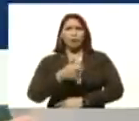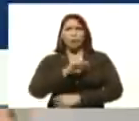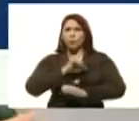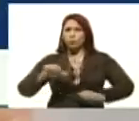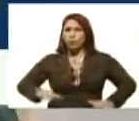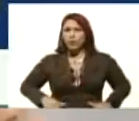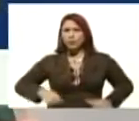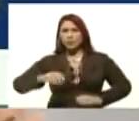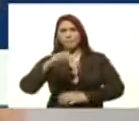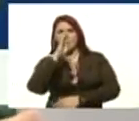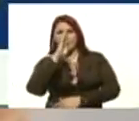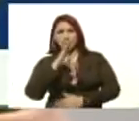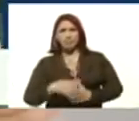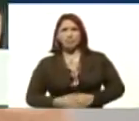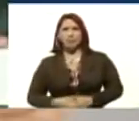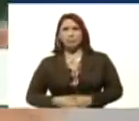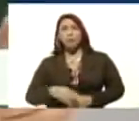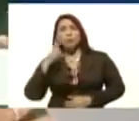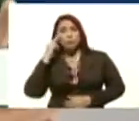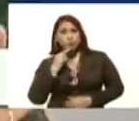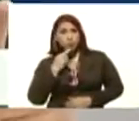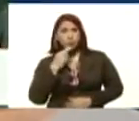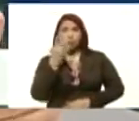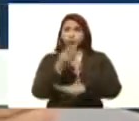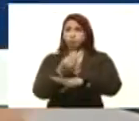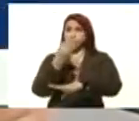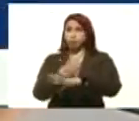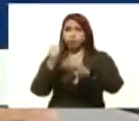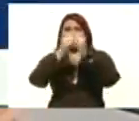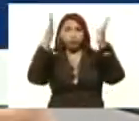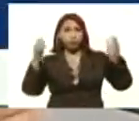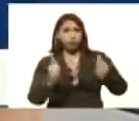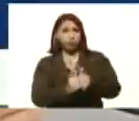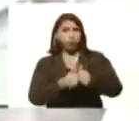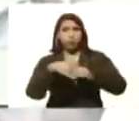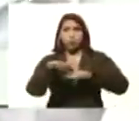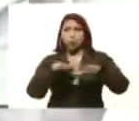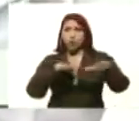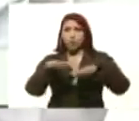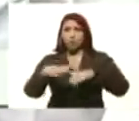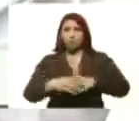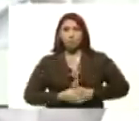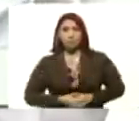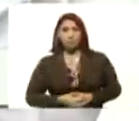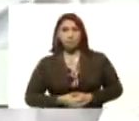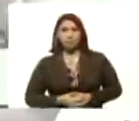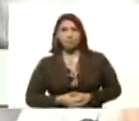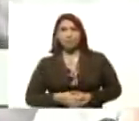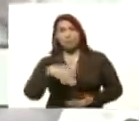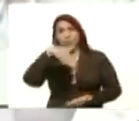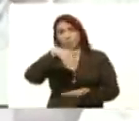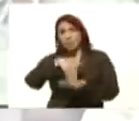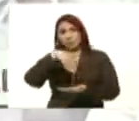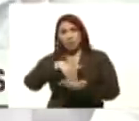en Barina, en Bolívar, en Monaga, en Anzoátegui, en Cojedes, en